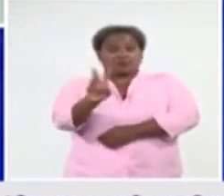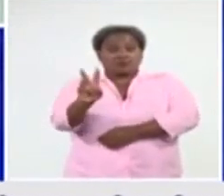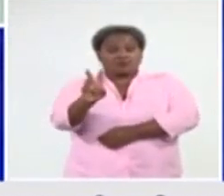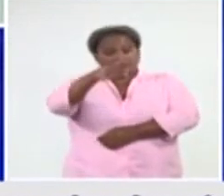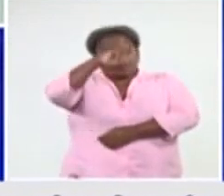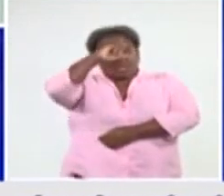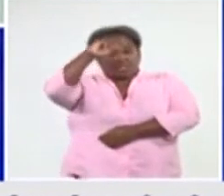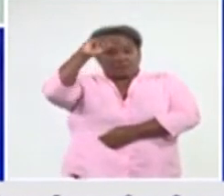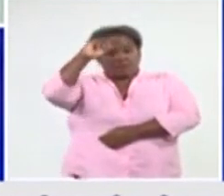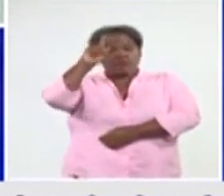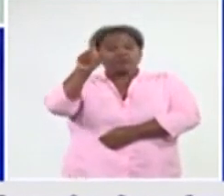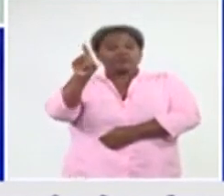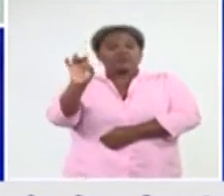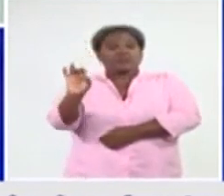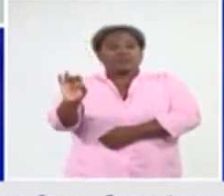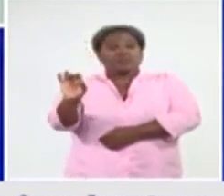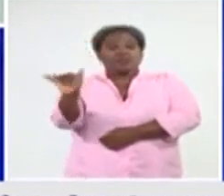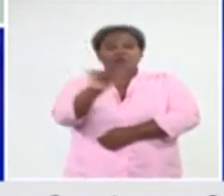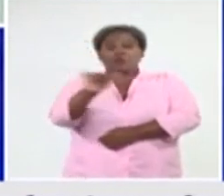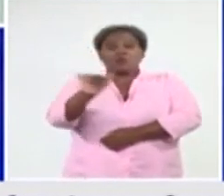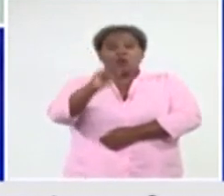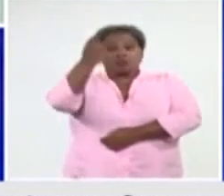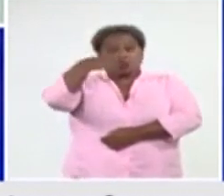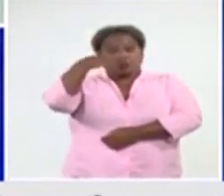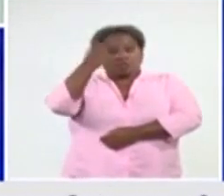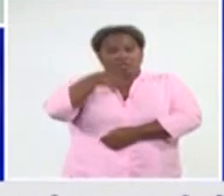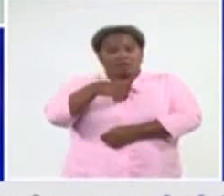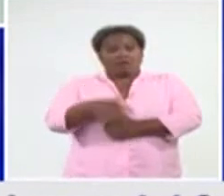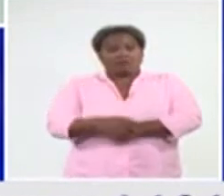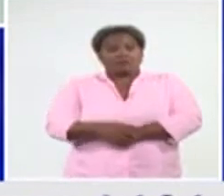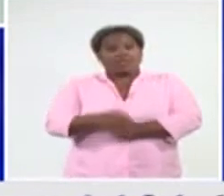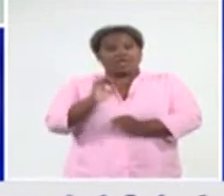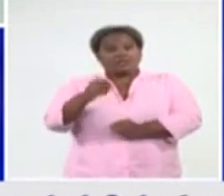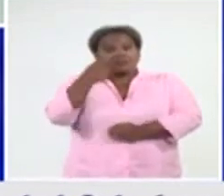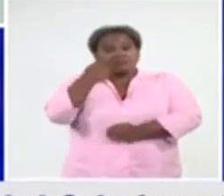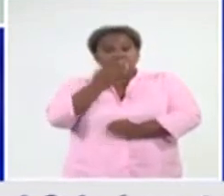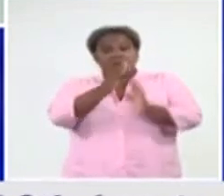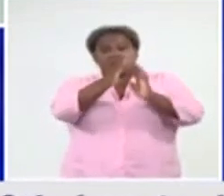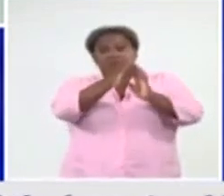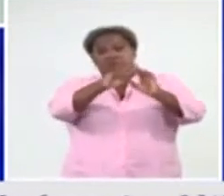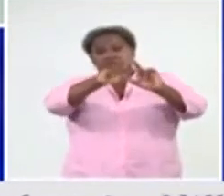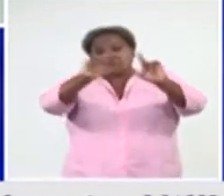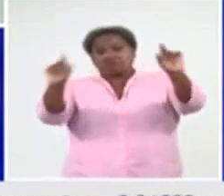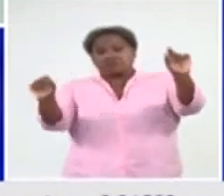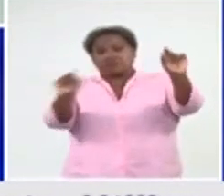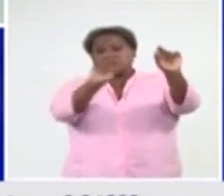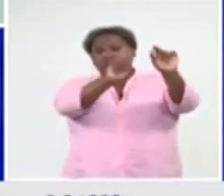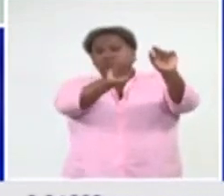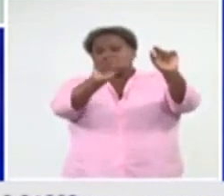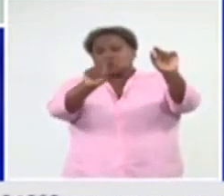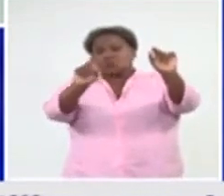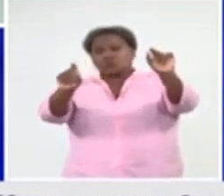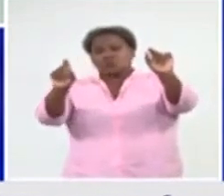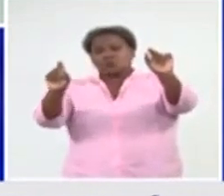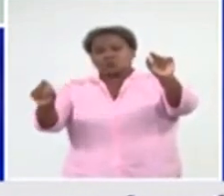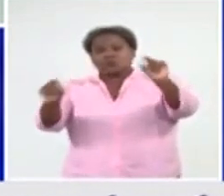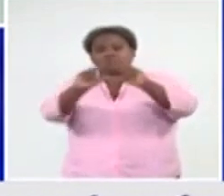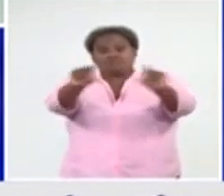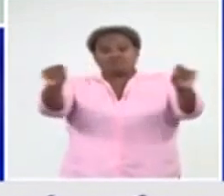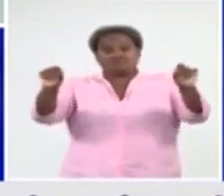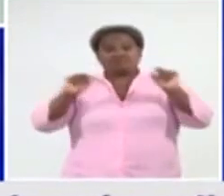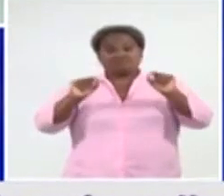Espíritus 17, igual que Ciego de Ávila, y así de todas las provincias algunos eventos